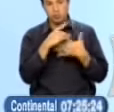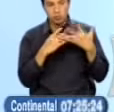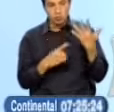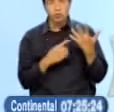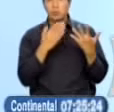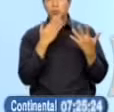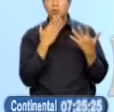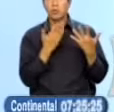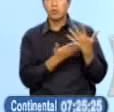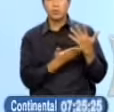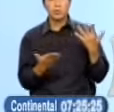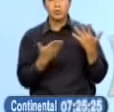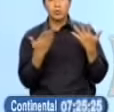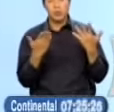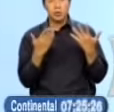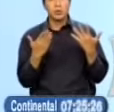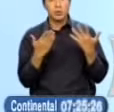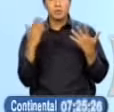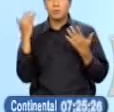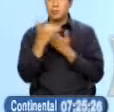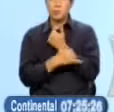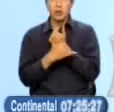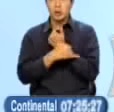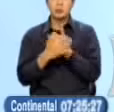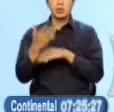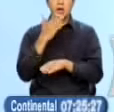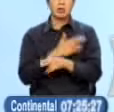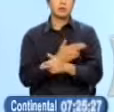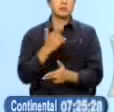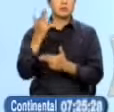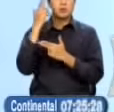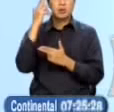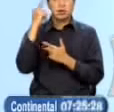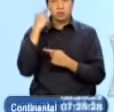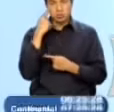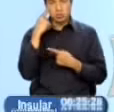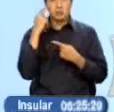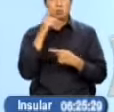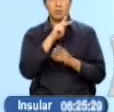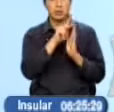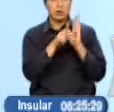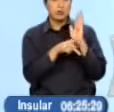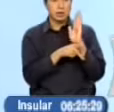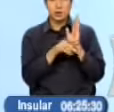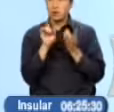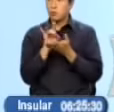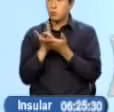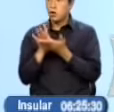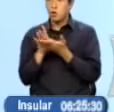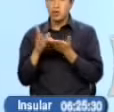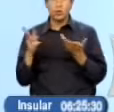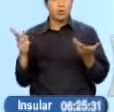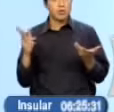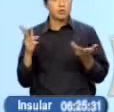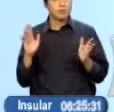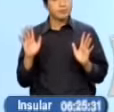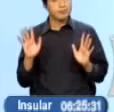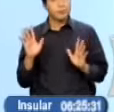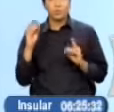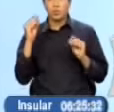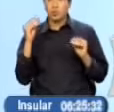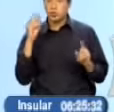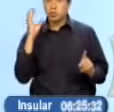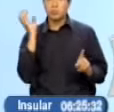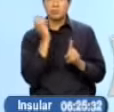además por lo que significa encima en un país que tuvo una dictadura y que se dé un golpe parlamentario de este tipo pero más allá hay muchas críticas